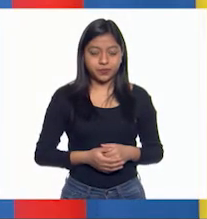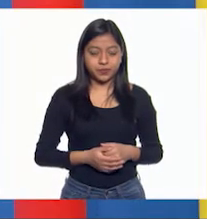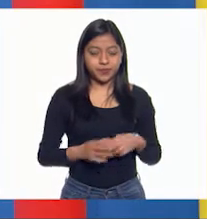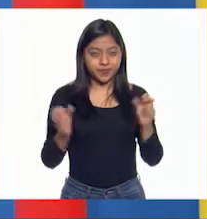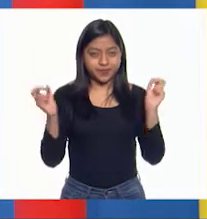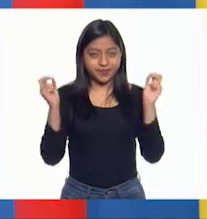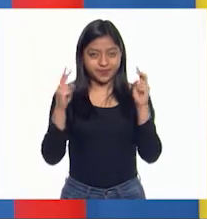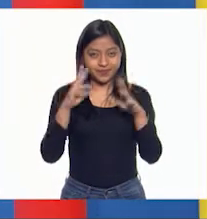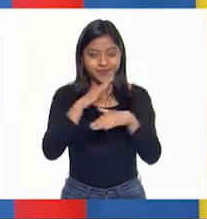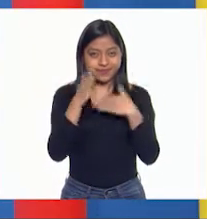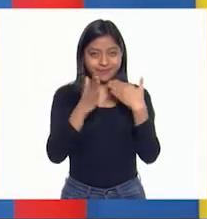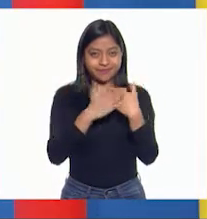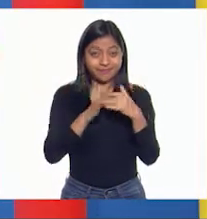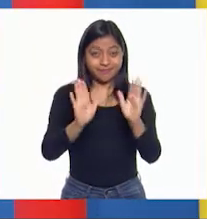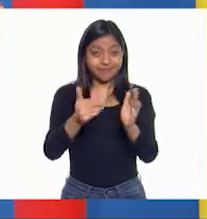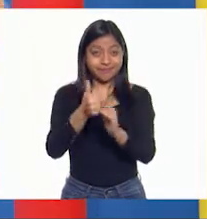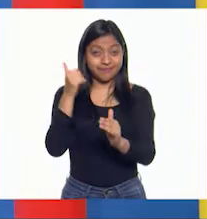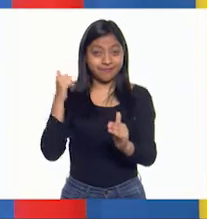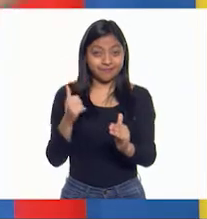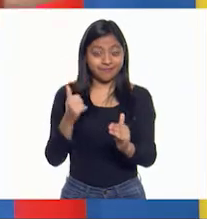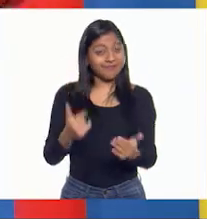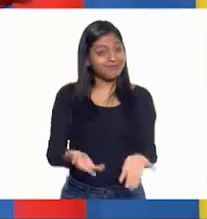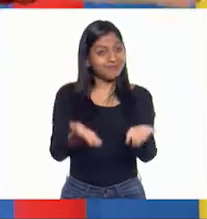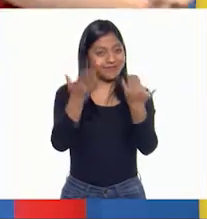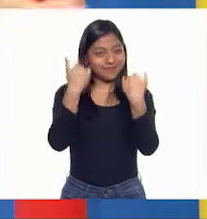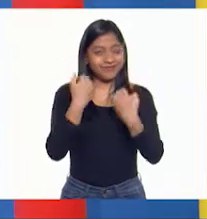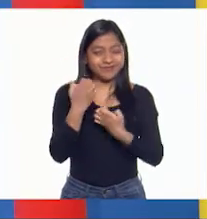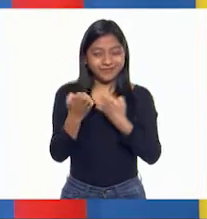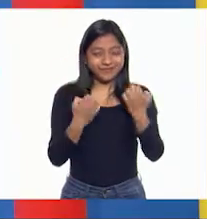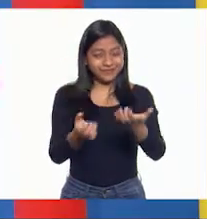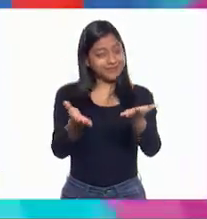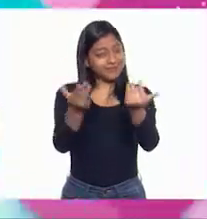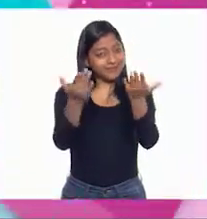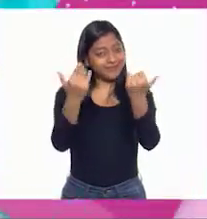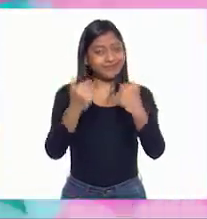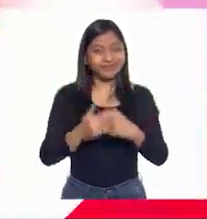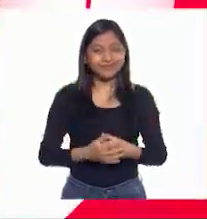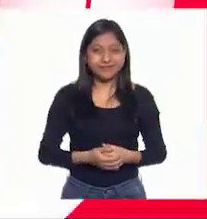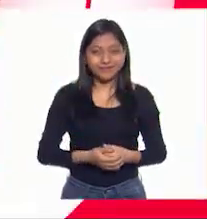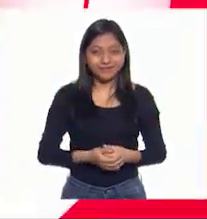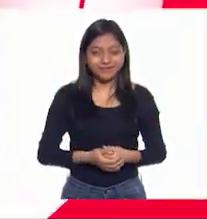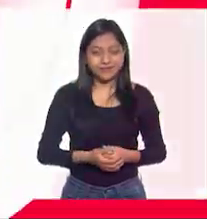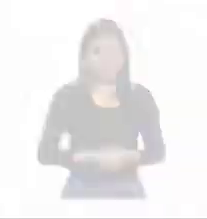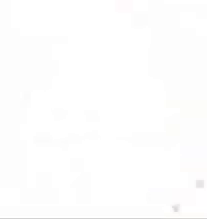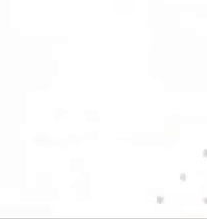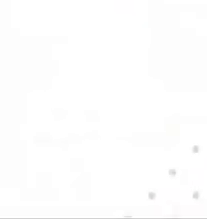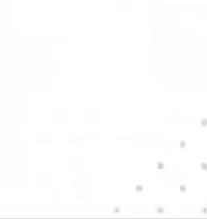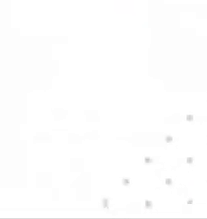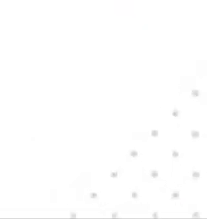Nos vemos en la próxima. Pero antes, vamos a movernos un poco.